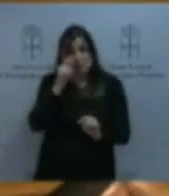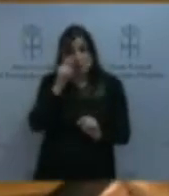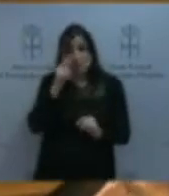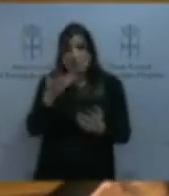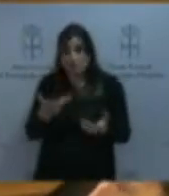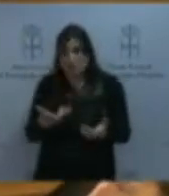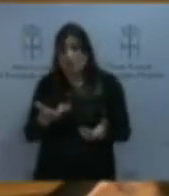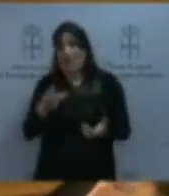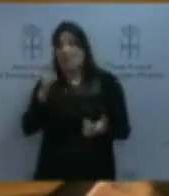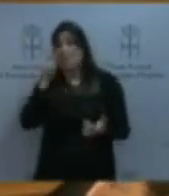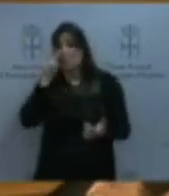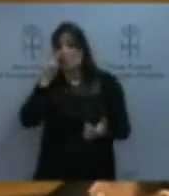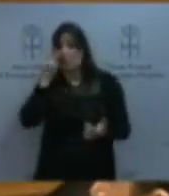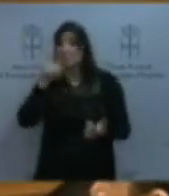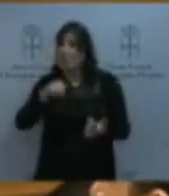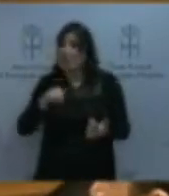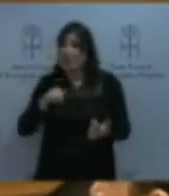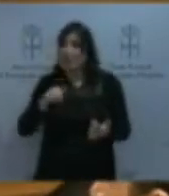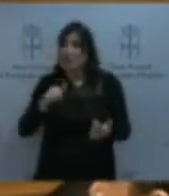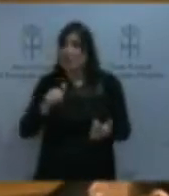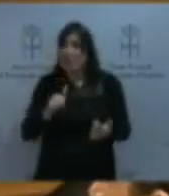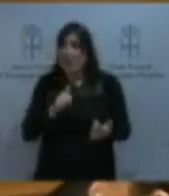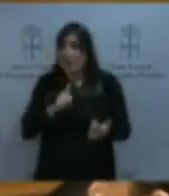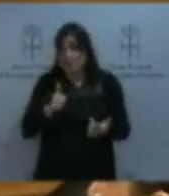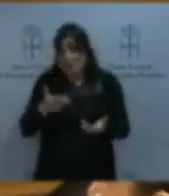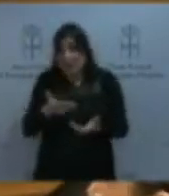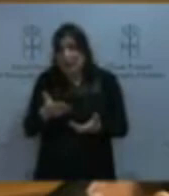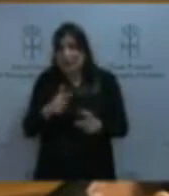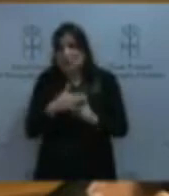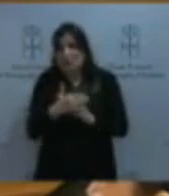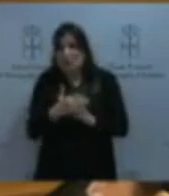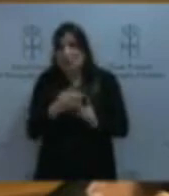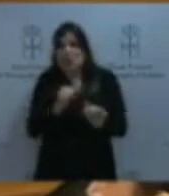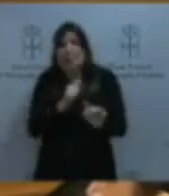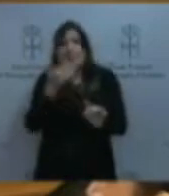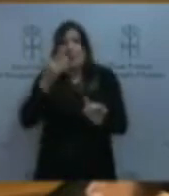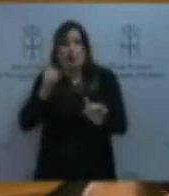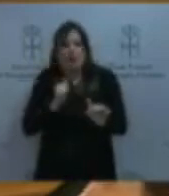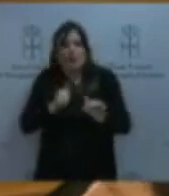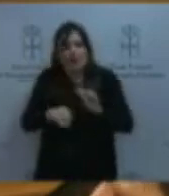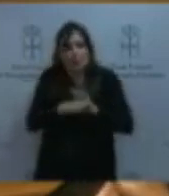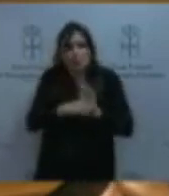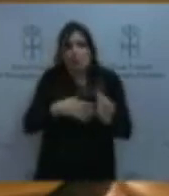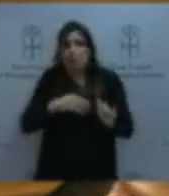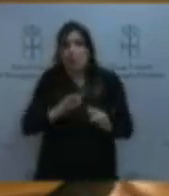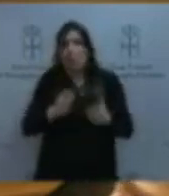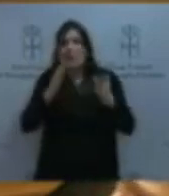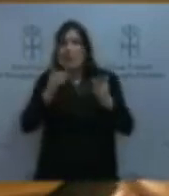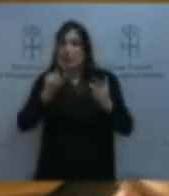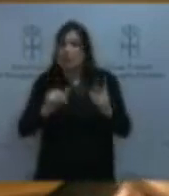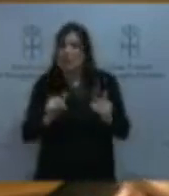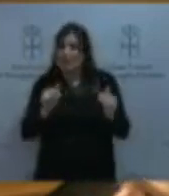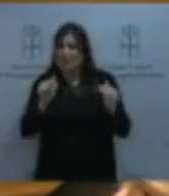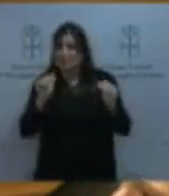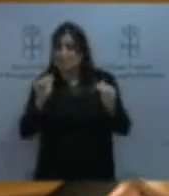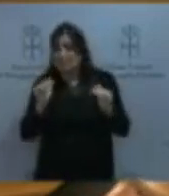espero, bueno, que no deje de haberlo, pero en alguna medida se ha minorado, fundamentalmente porque hay destinos turísticos alternativos. Hablo